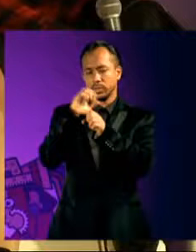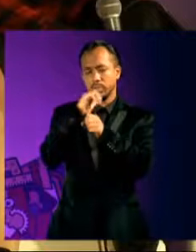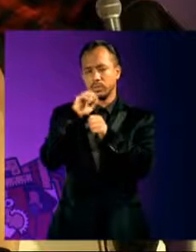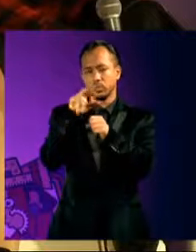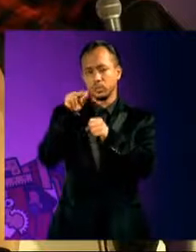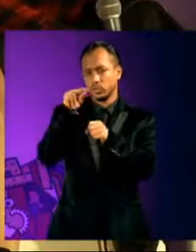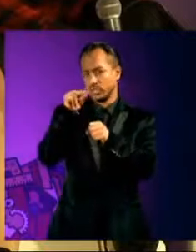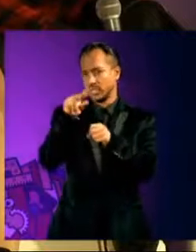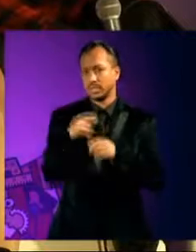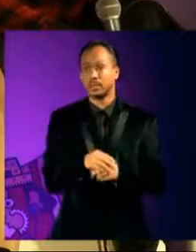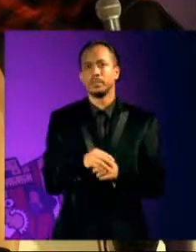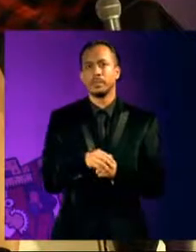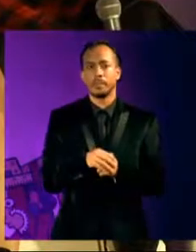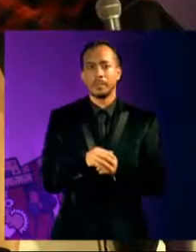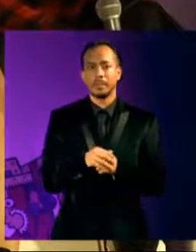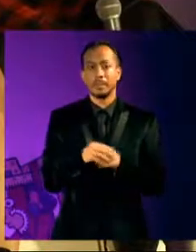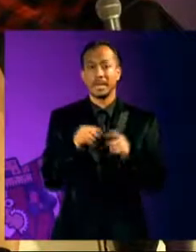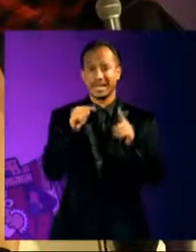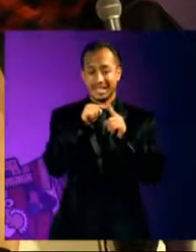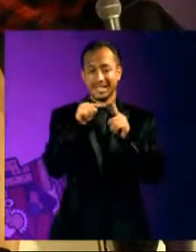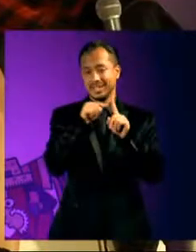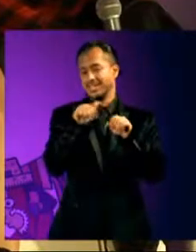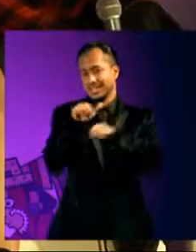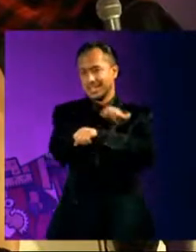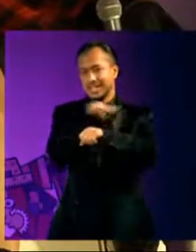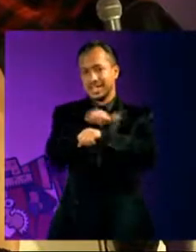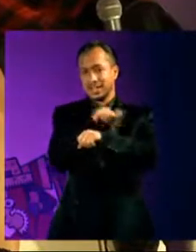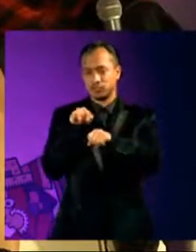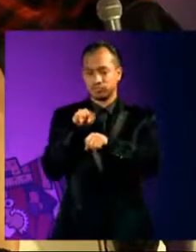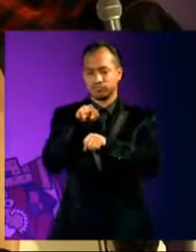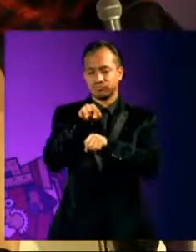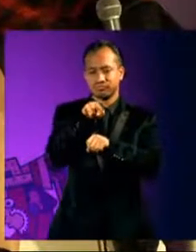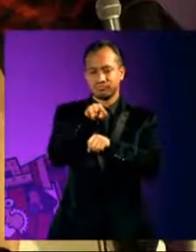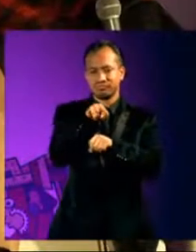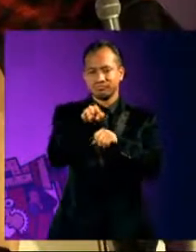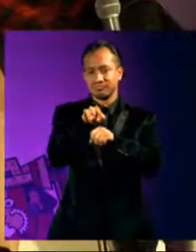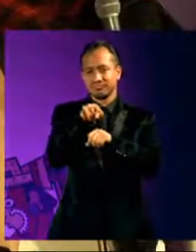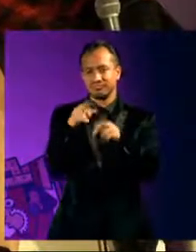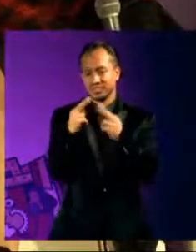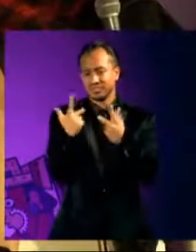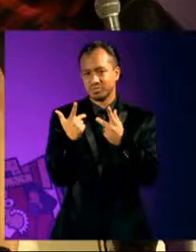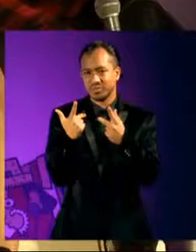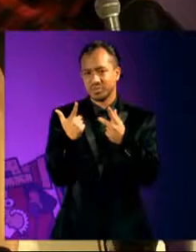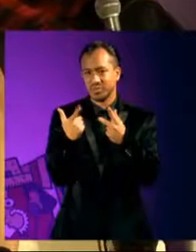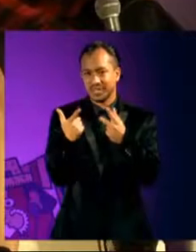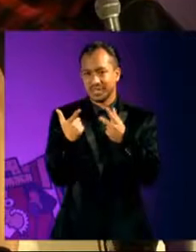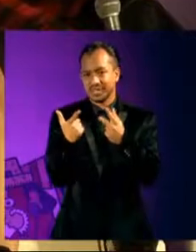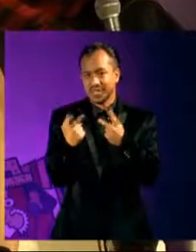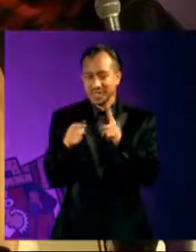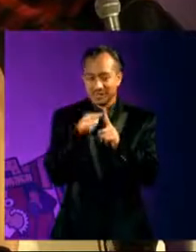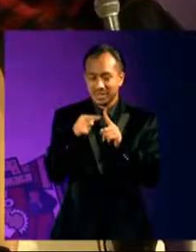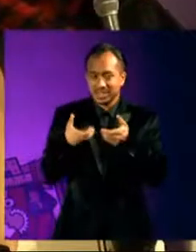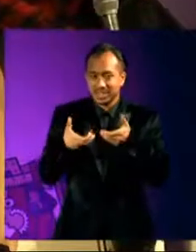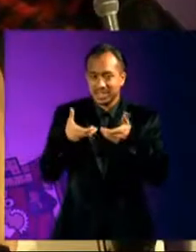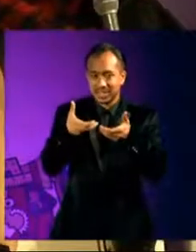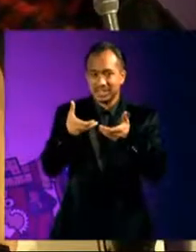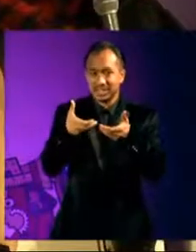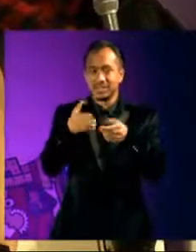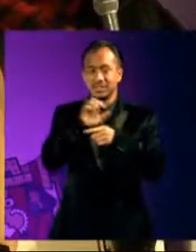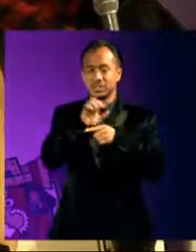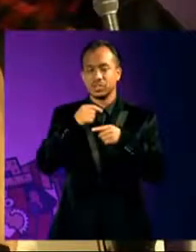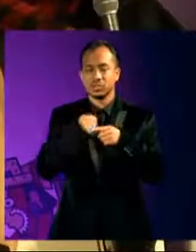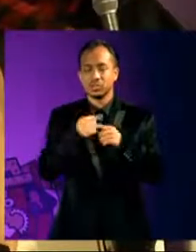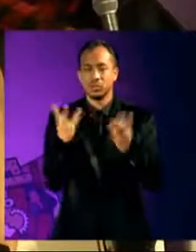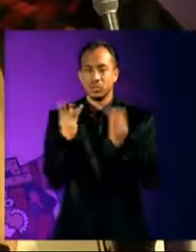y acá acaba mis hermanos acaban llegando en un caballo ellos me esperen con mi papá que le pusieran al radiador